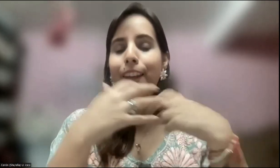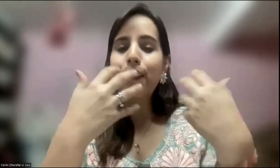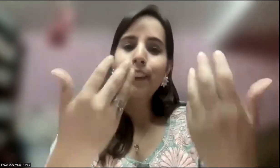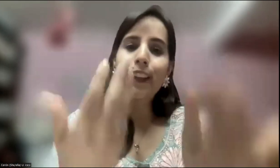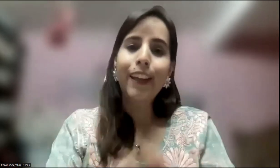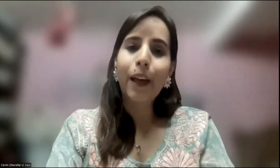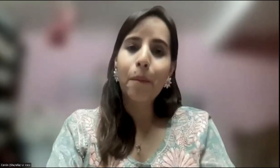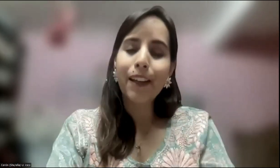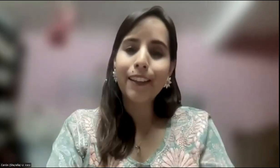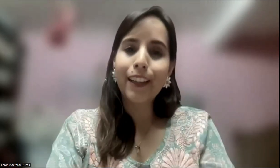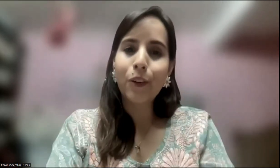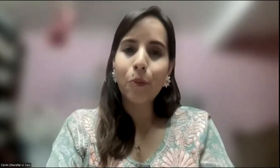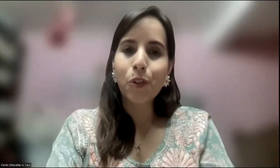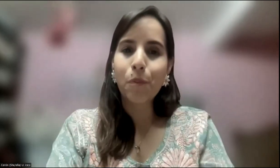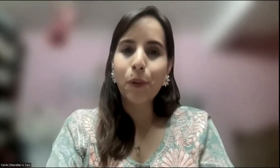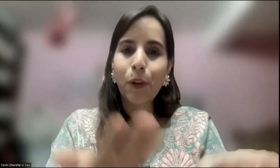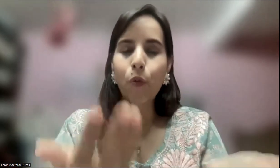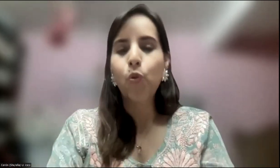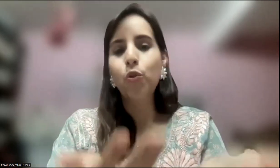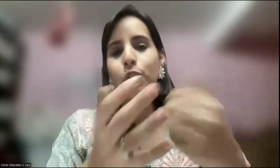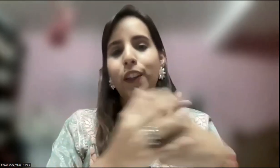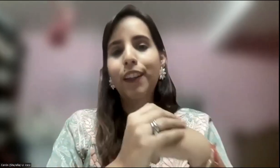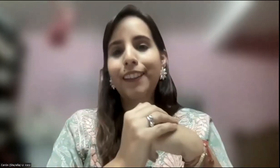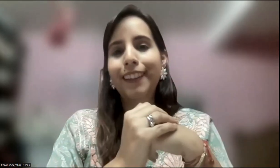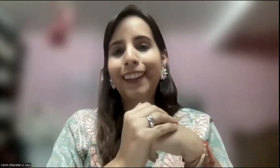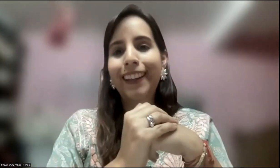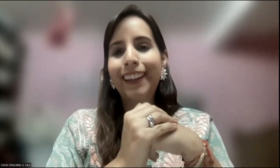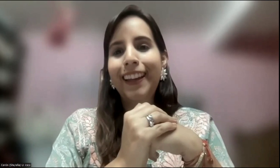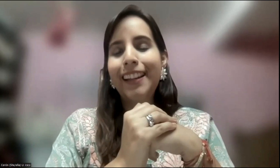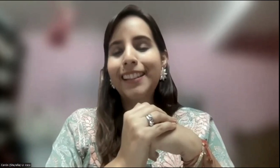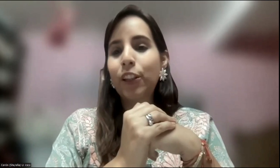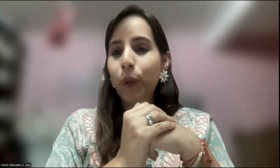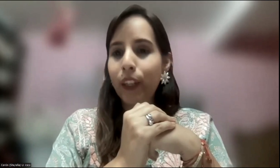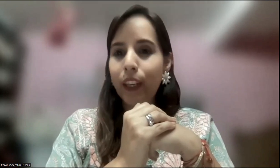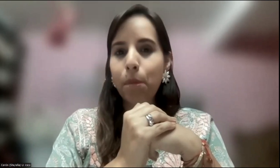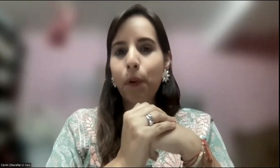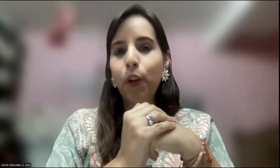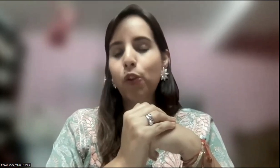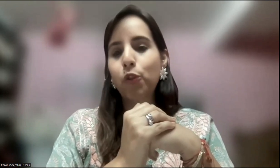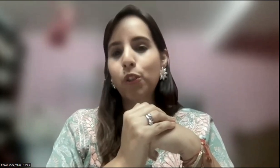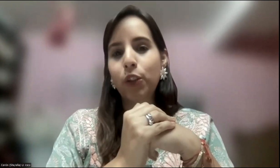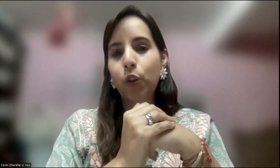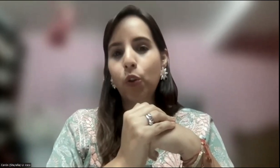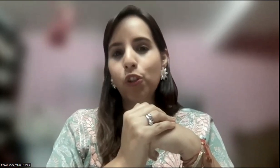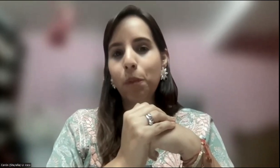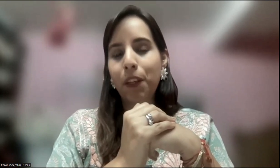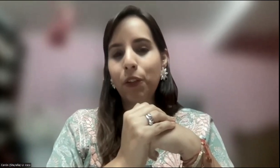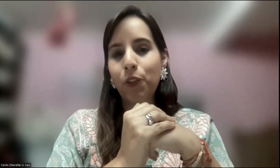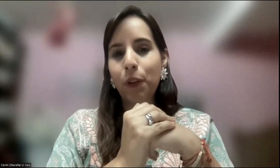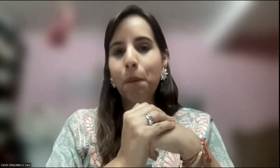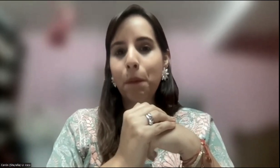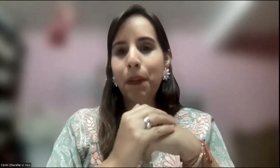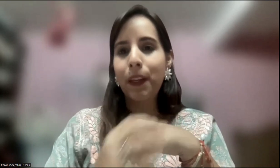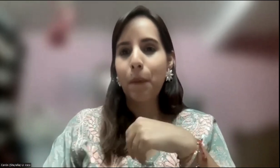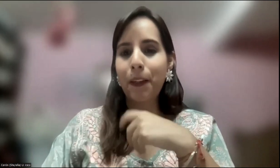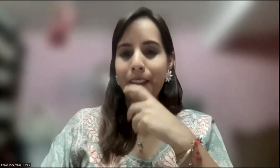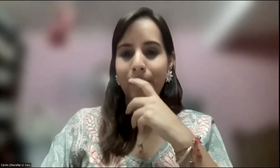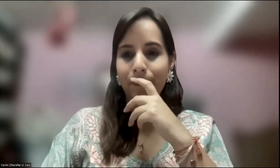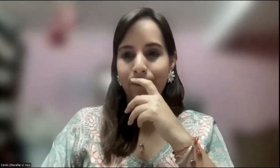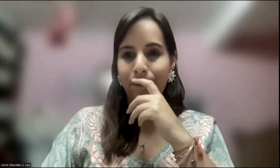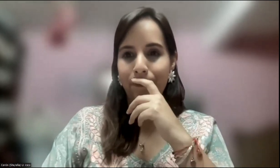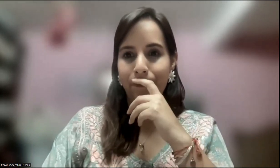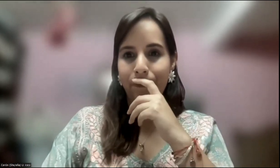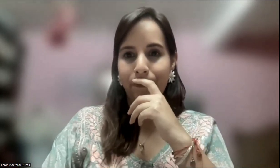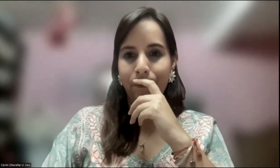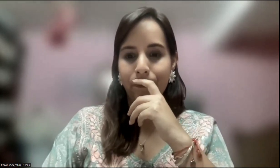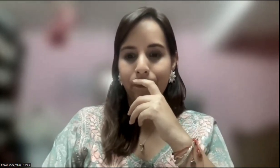así que Bienvenida Marta como siempre Un gusto tenerte haciendo equipo y construyendo conocimientos bienvenida